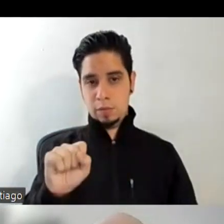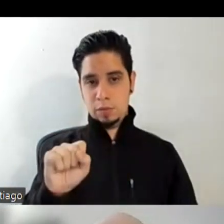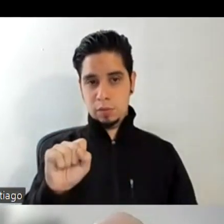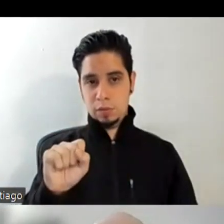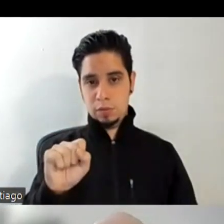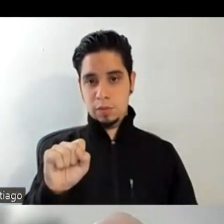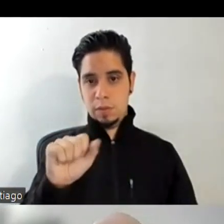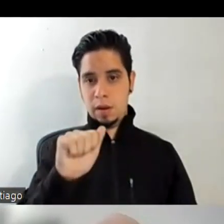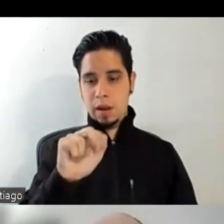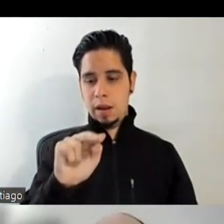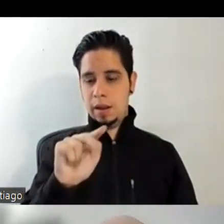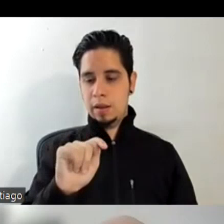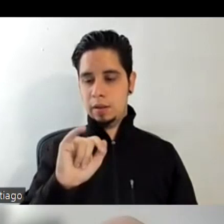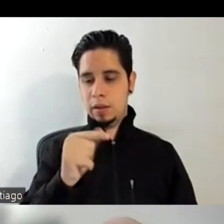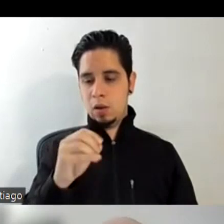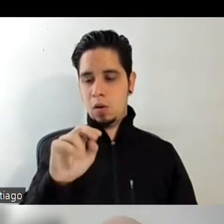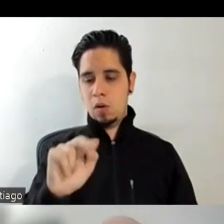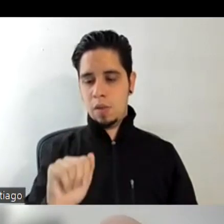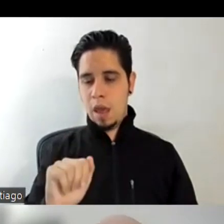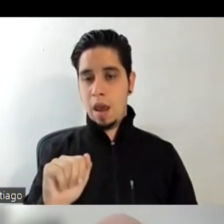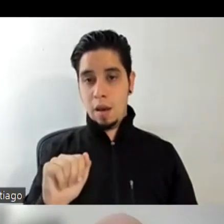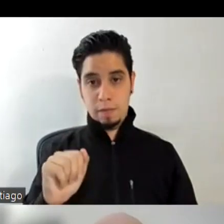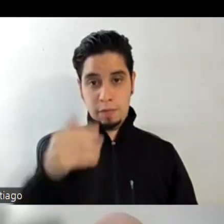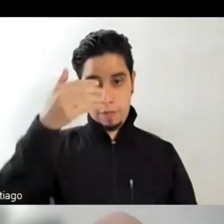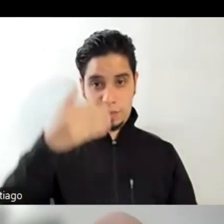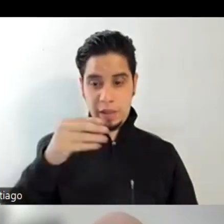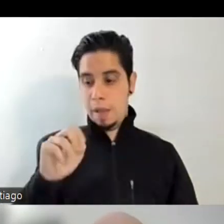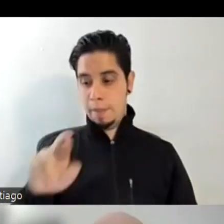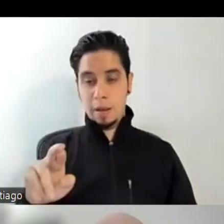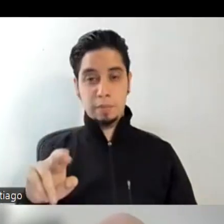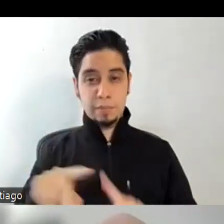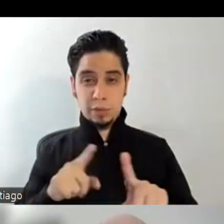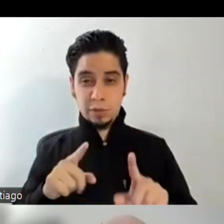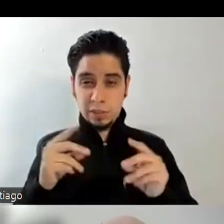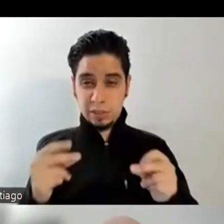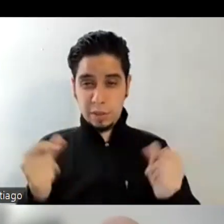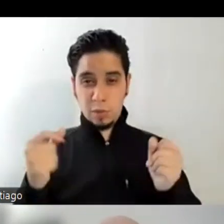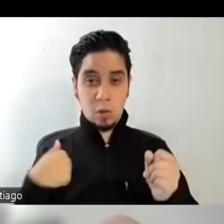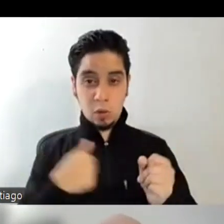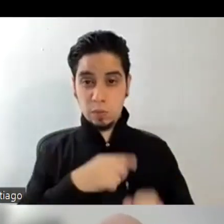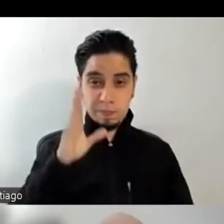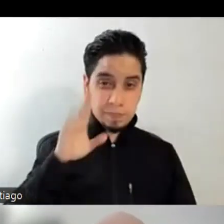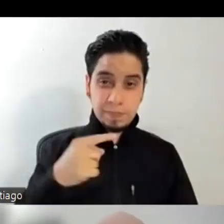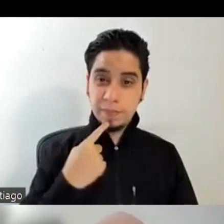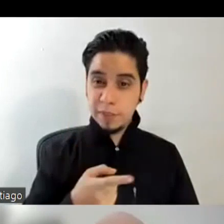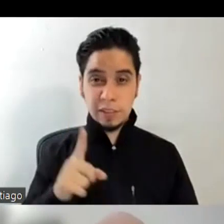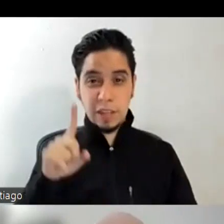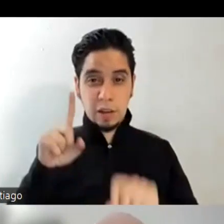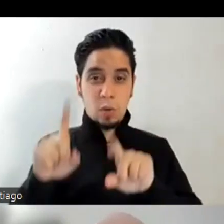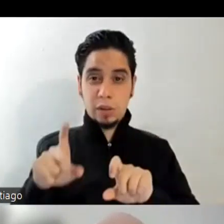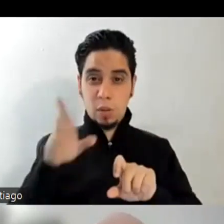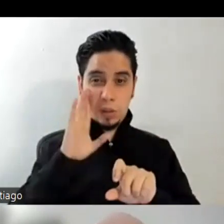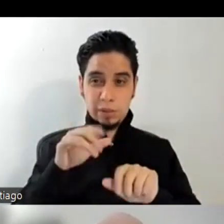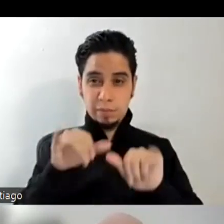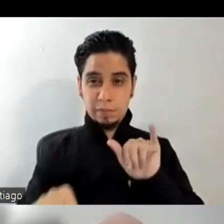frente al mar, vamos, que el título es completo, vamos a rápido decir la encuesta. La encuesta, porque la voy a tener que dejar.